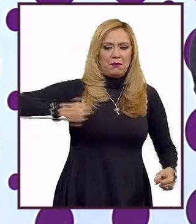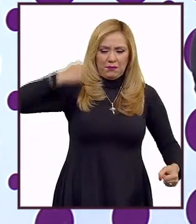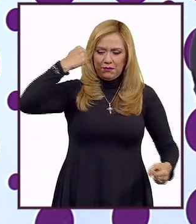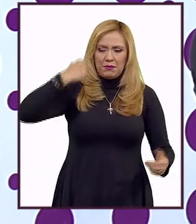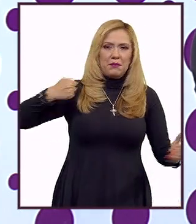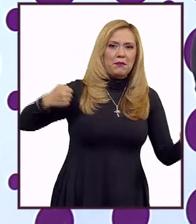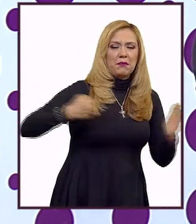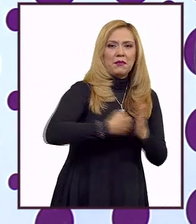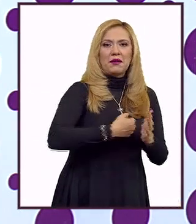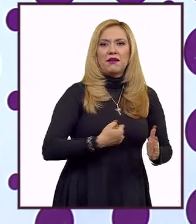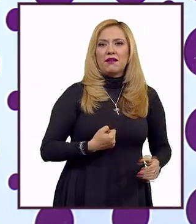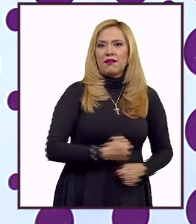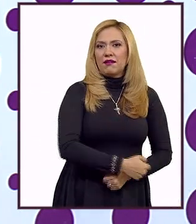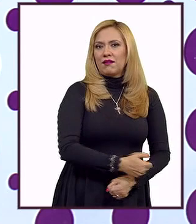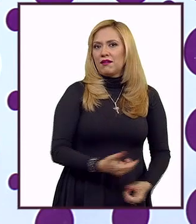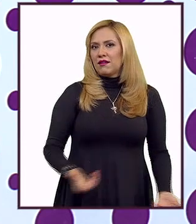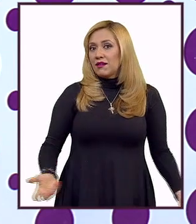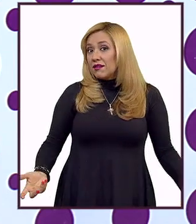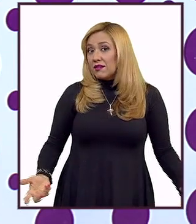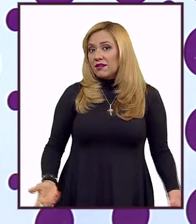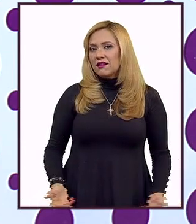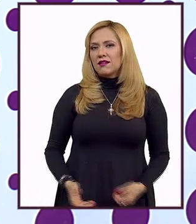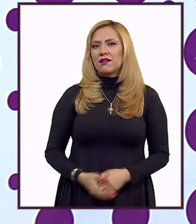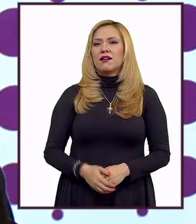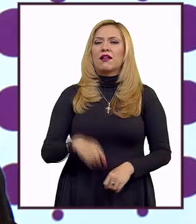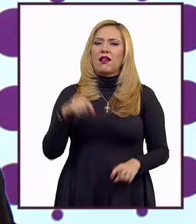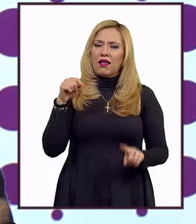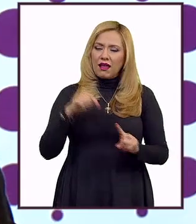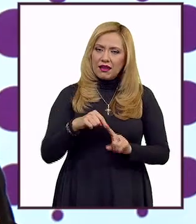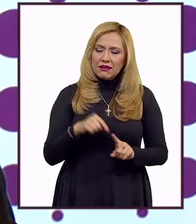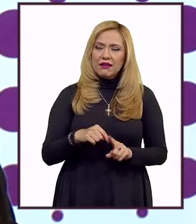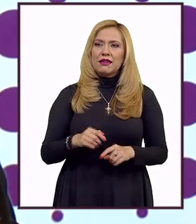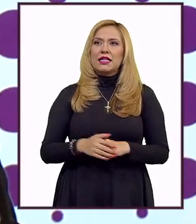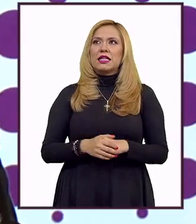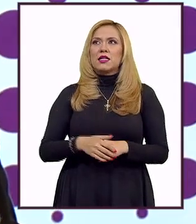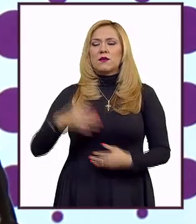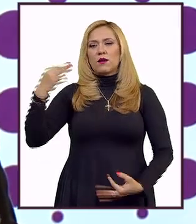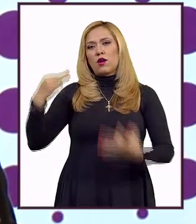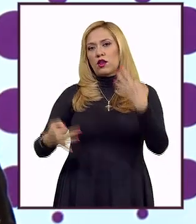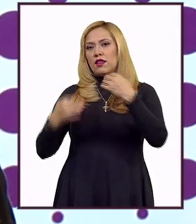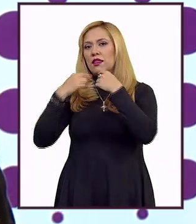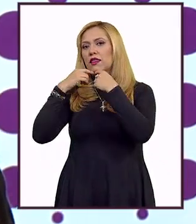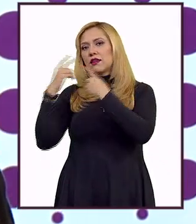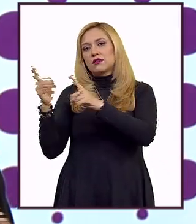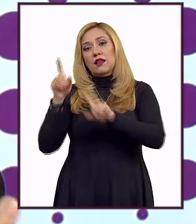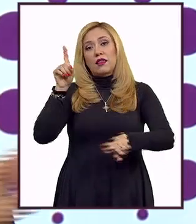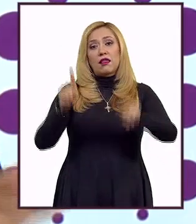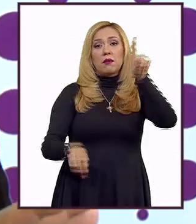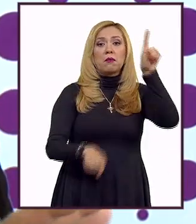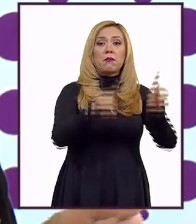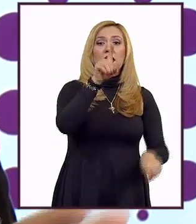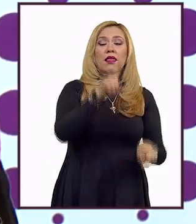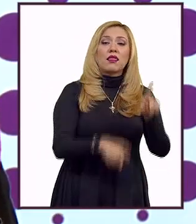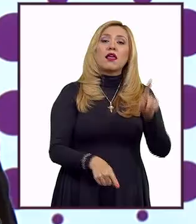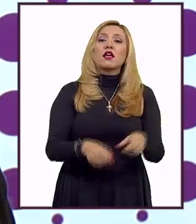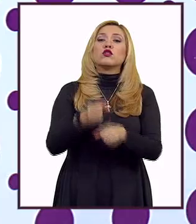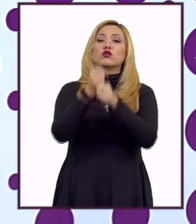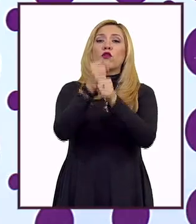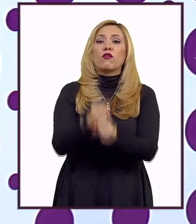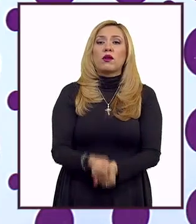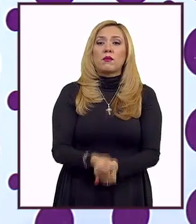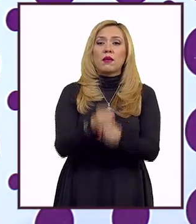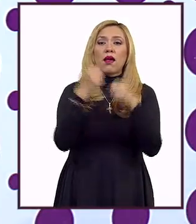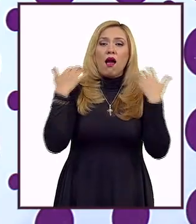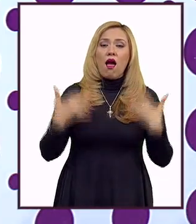tema que se ha venido desarrollando. Y allí, pues la Corte ha dicho que depende de la intensidad y el sufrimiento que